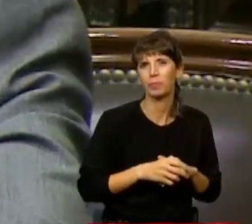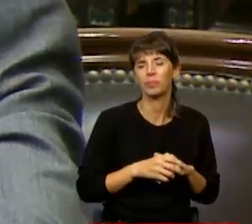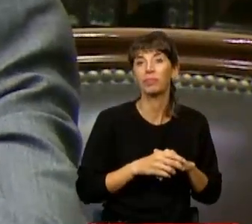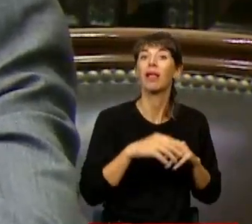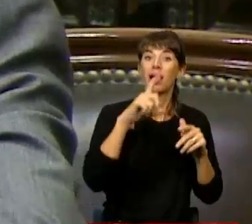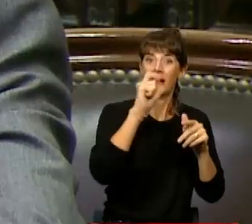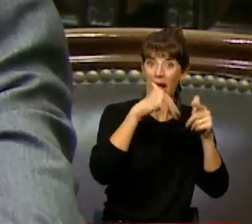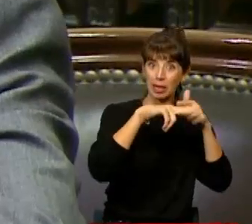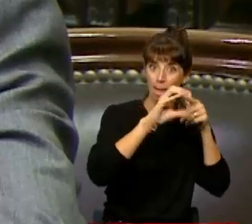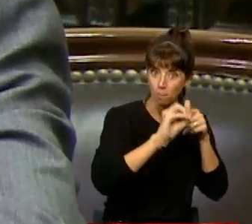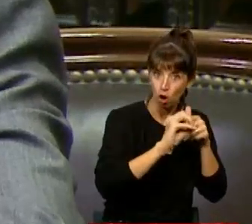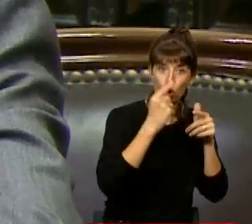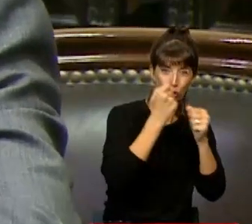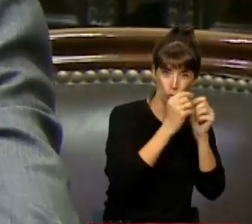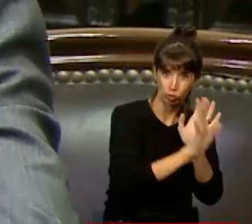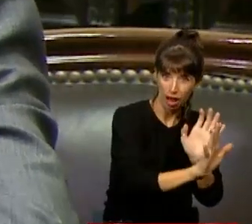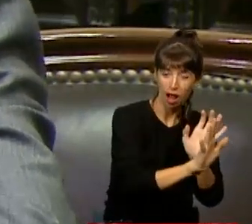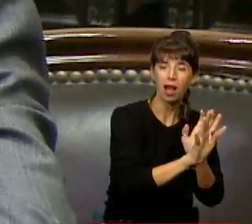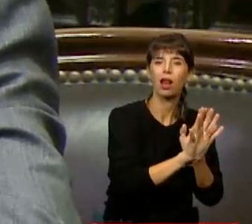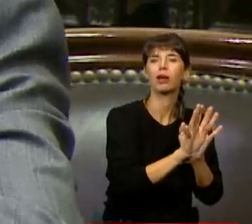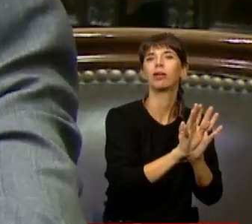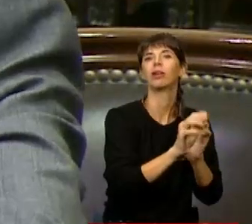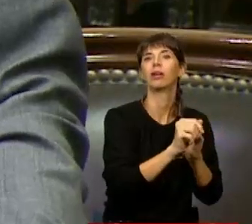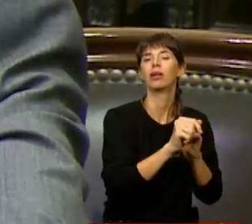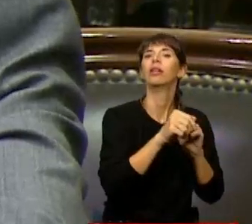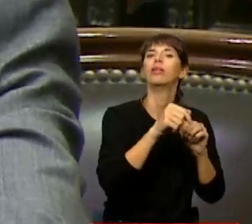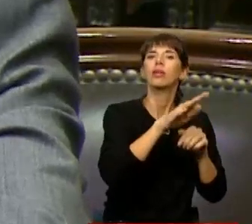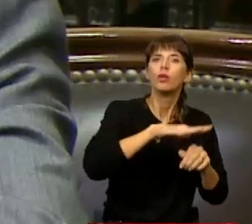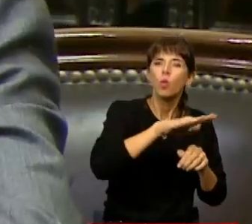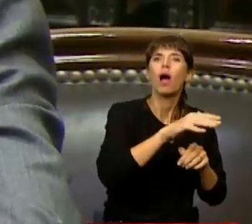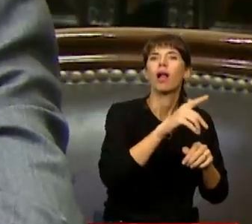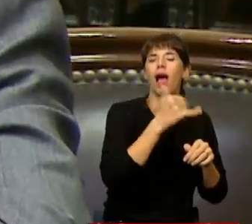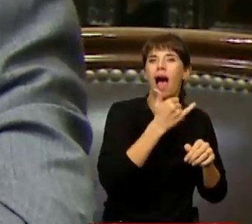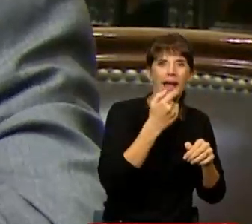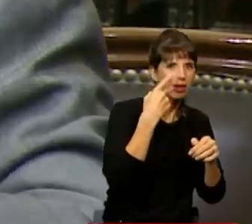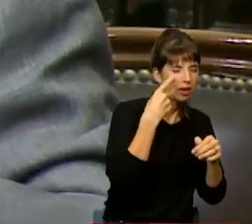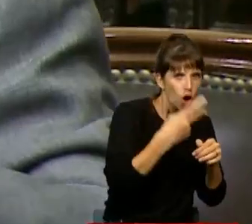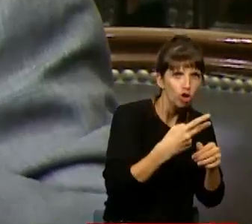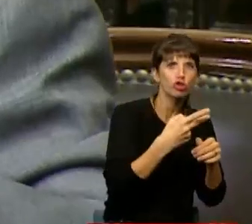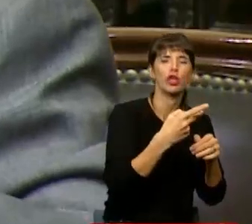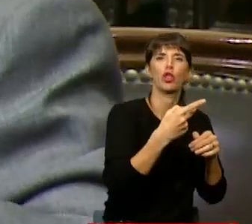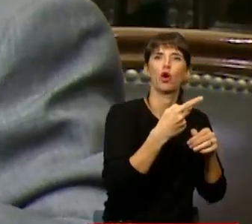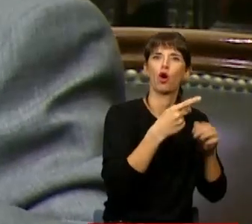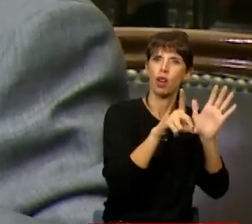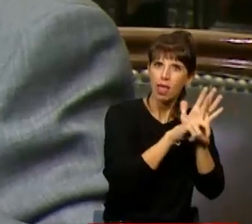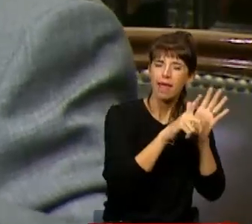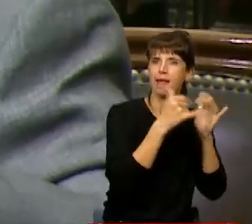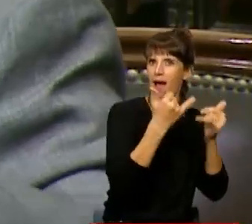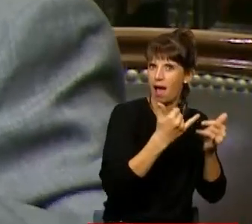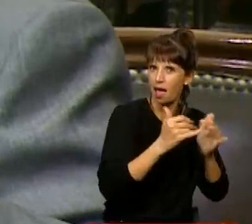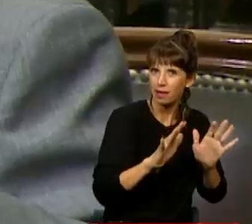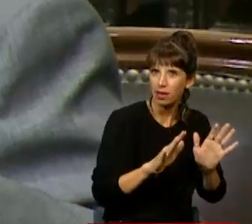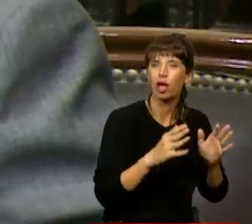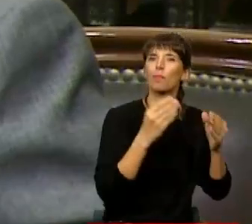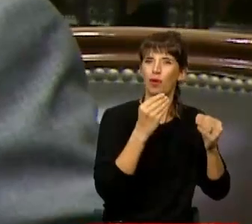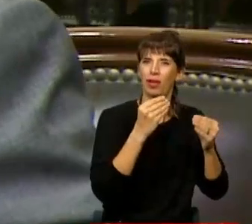que el cáñamo industrial, en los lugares donde está autorizado y regulado, porque lo que hay que controlar es que no se